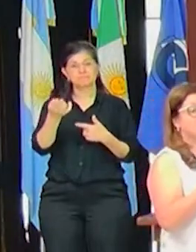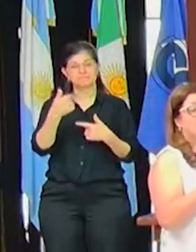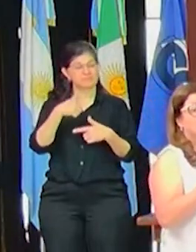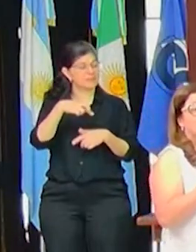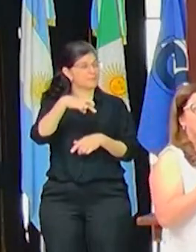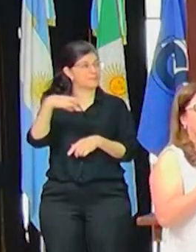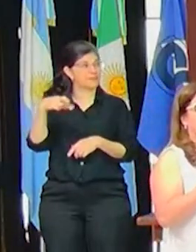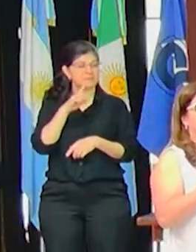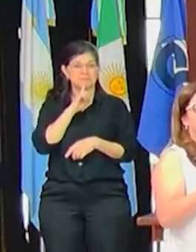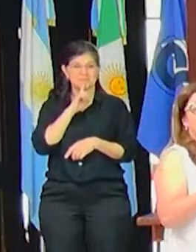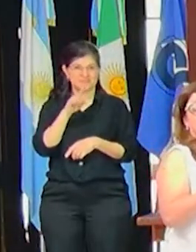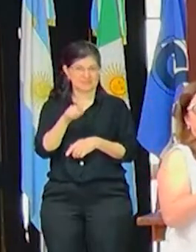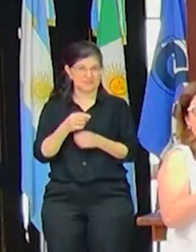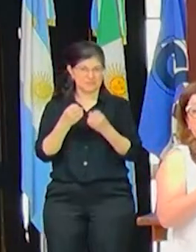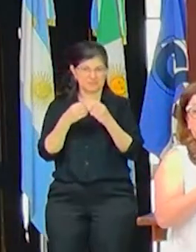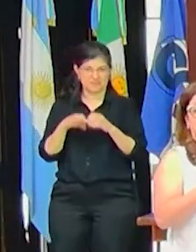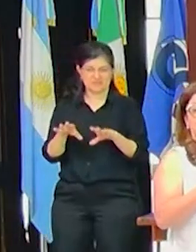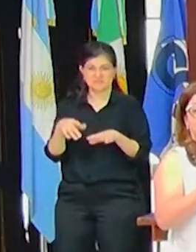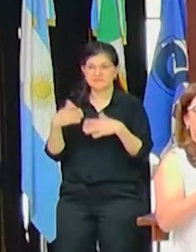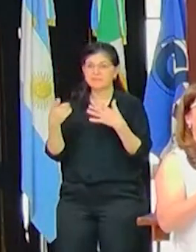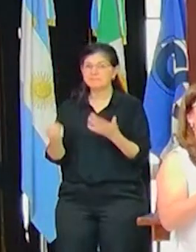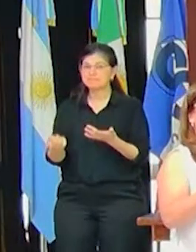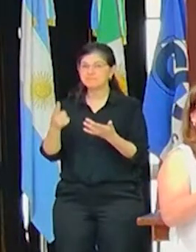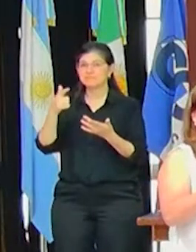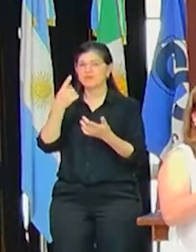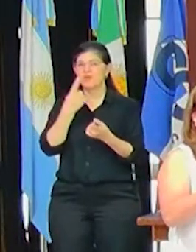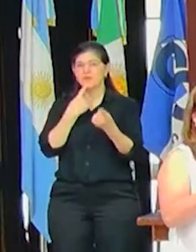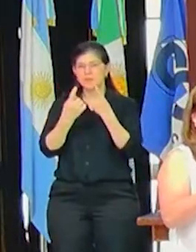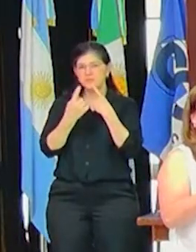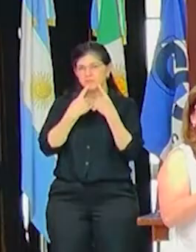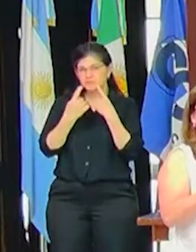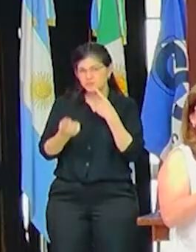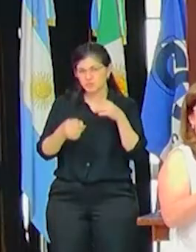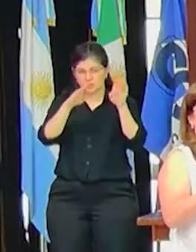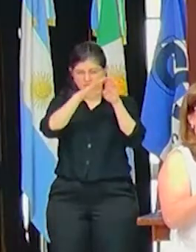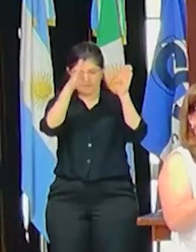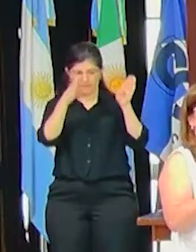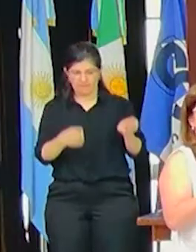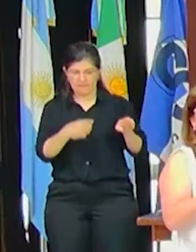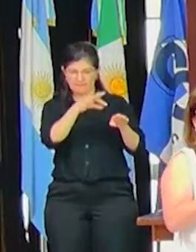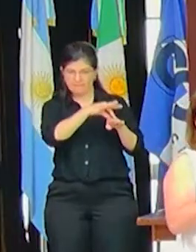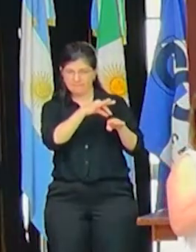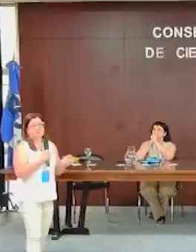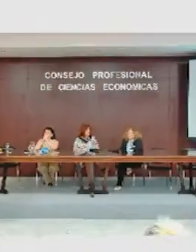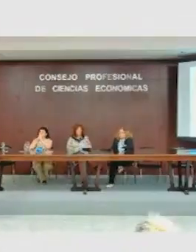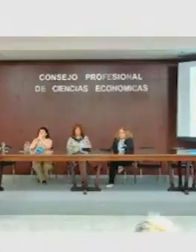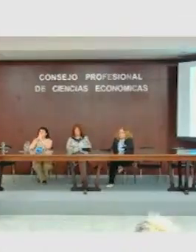podemos llevar tanto en el consultorio, en la casa del paciente. Yo